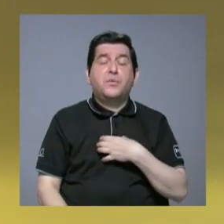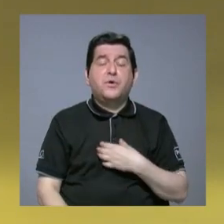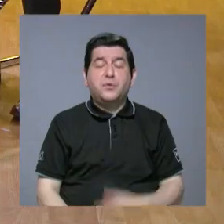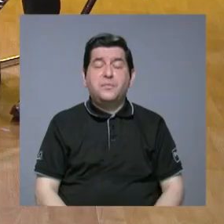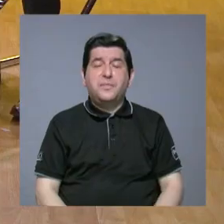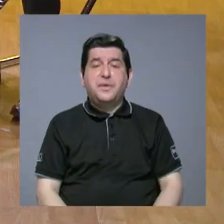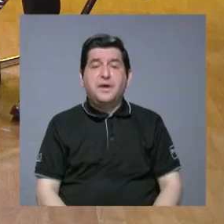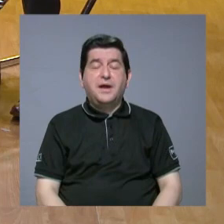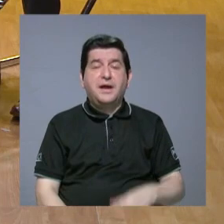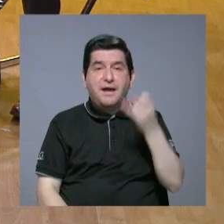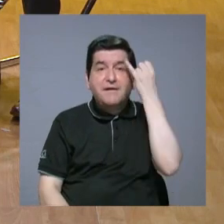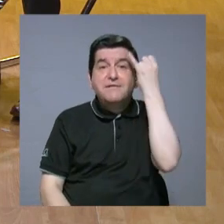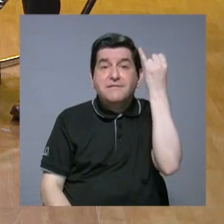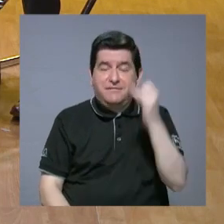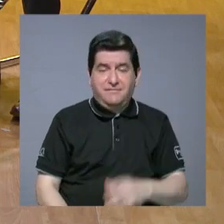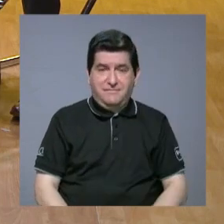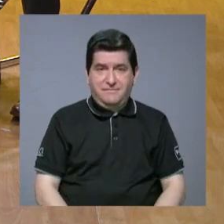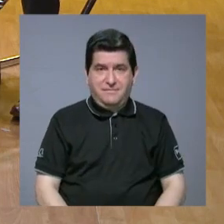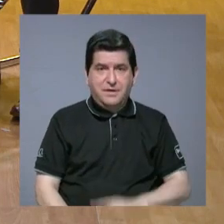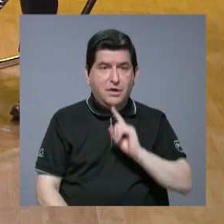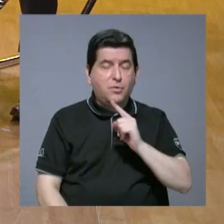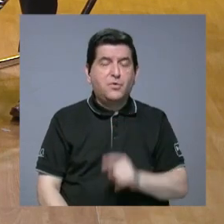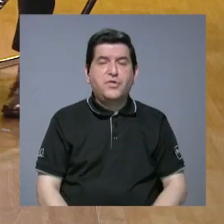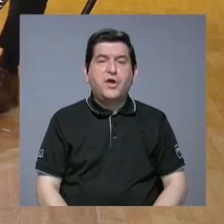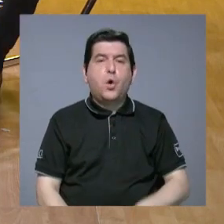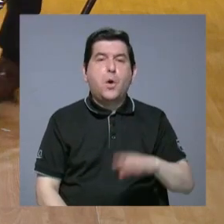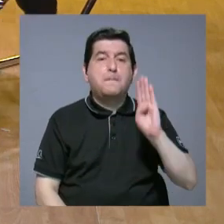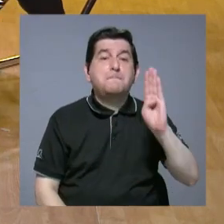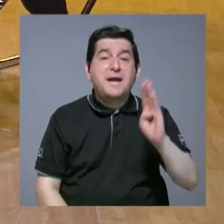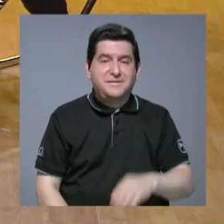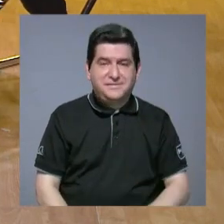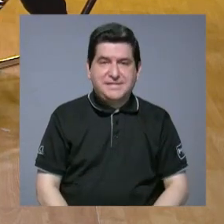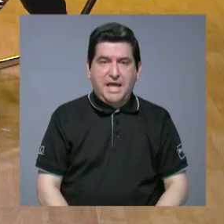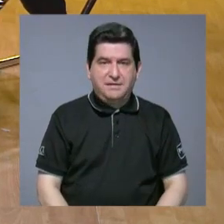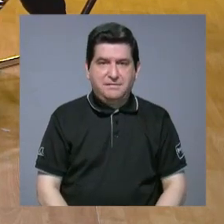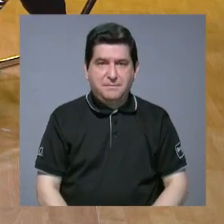versión, que como dijo Bernstein,